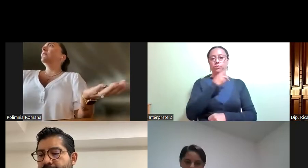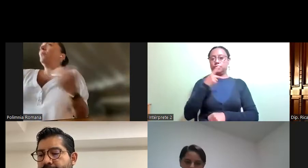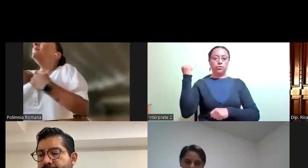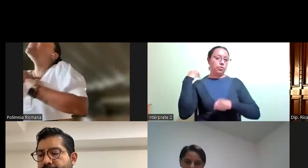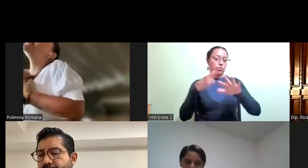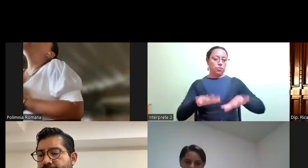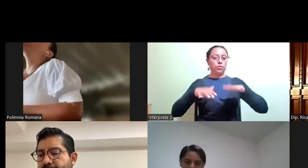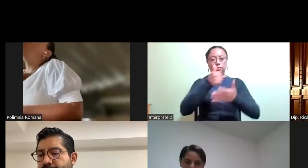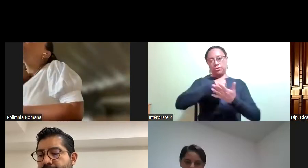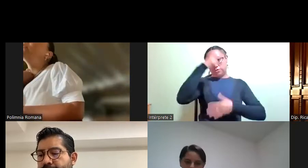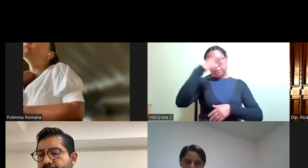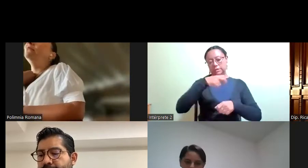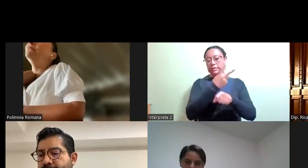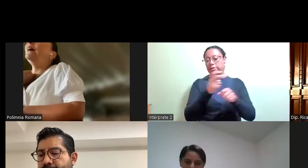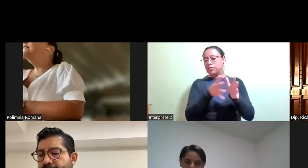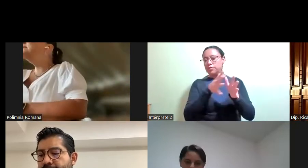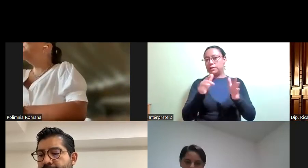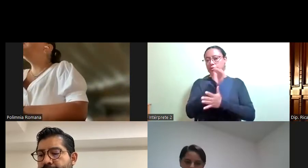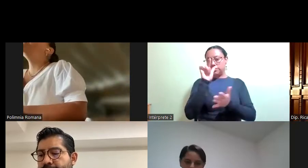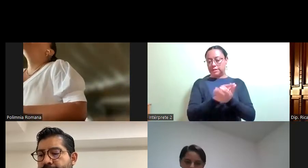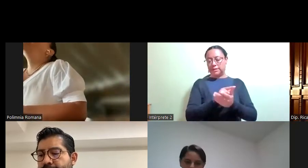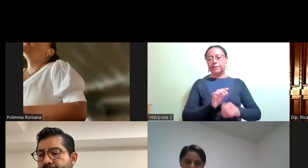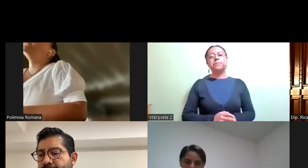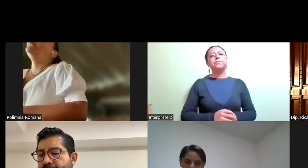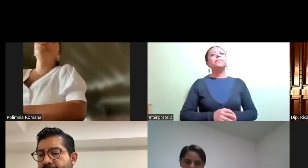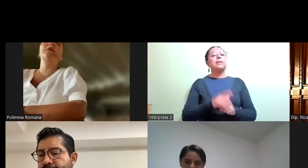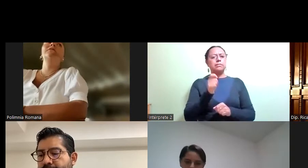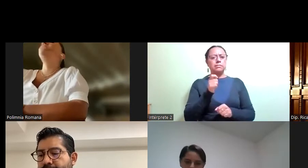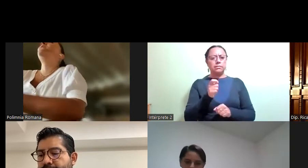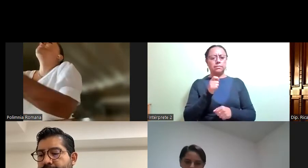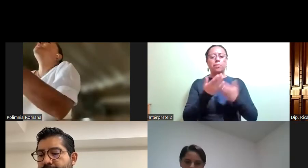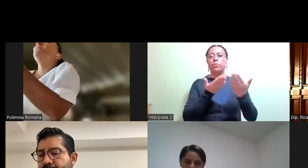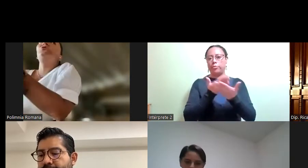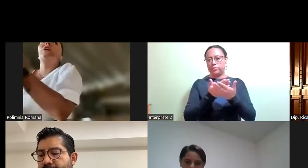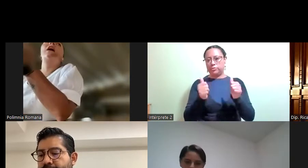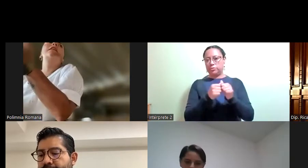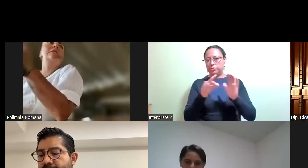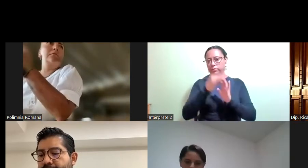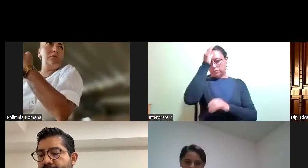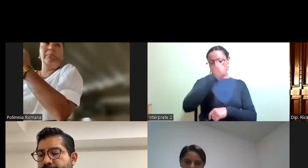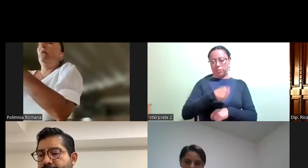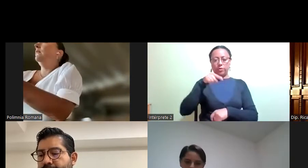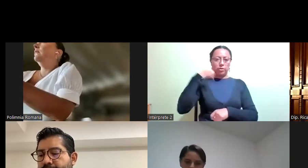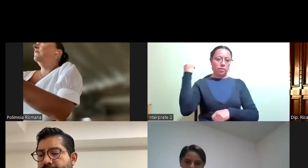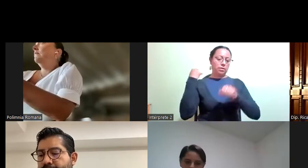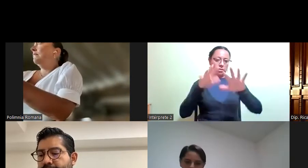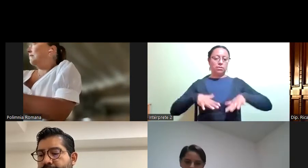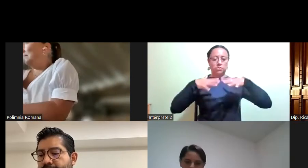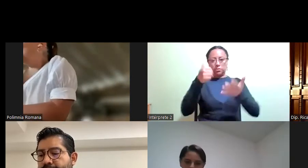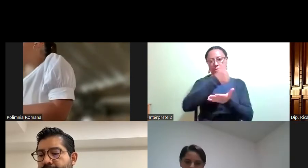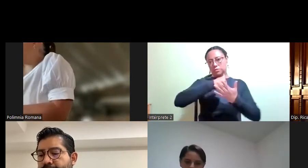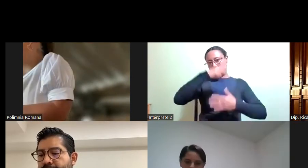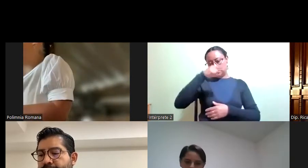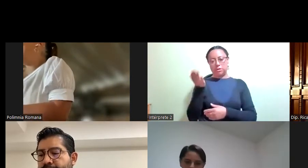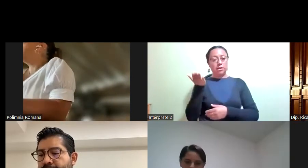segunda legislatura, relativa a la proposición con punto de acuerdo donde el Congreso de la Ciudad de México solicita respetuosamente a la